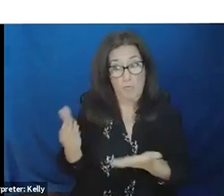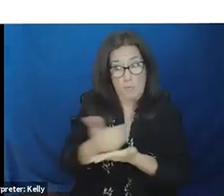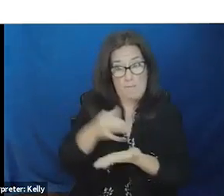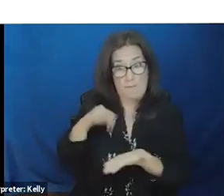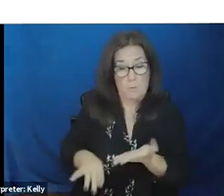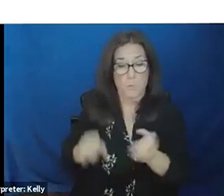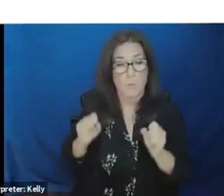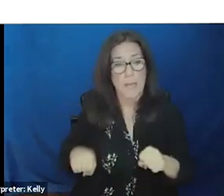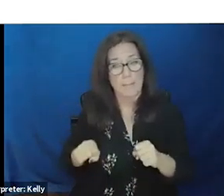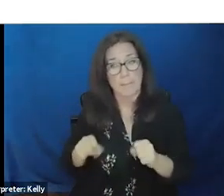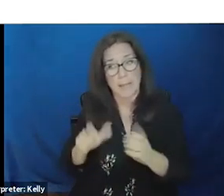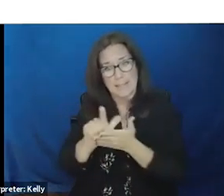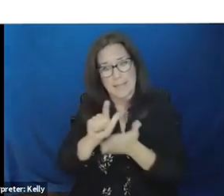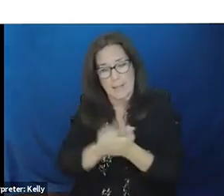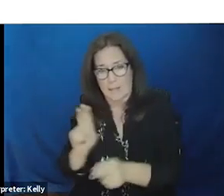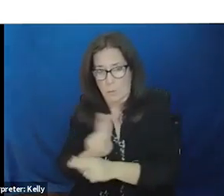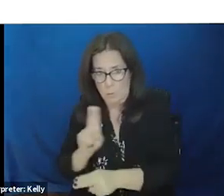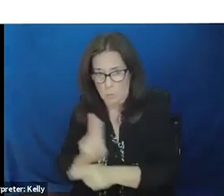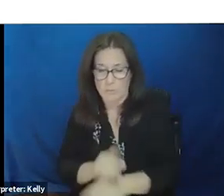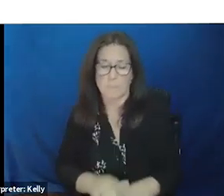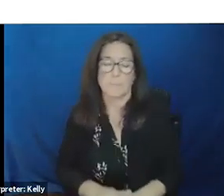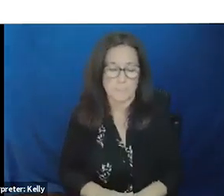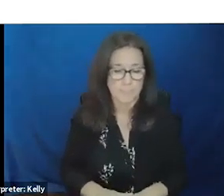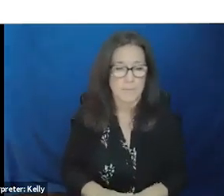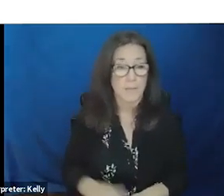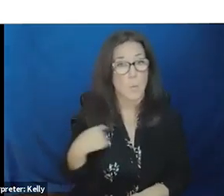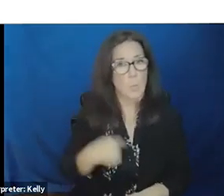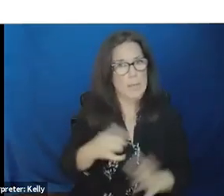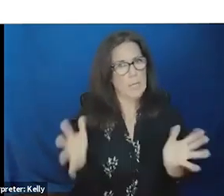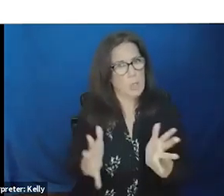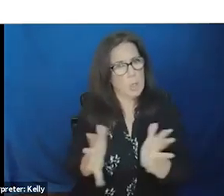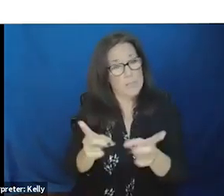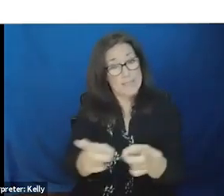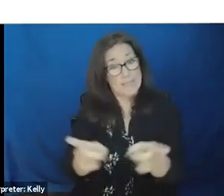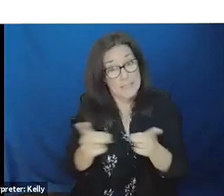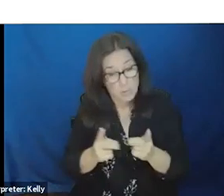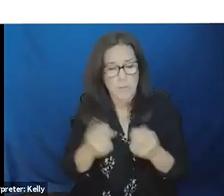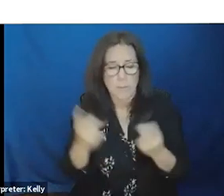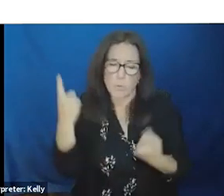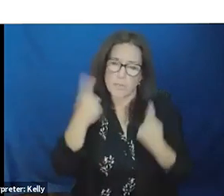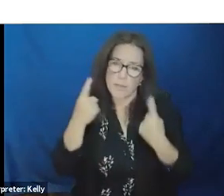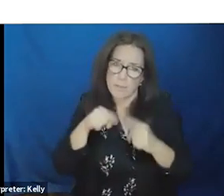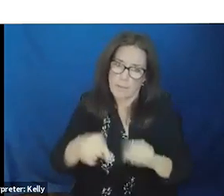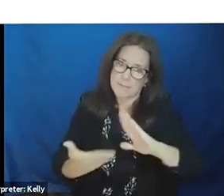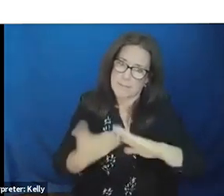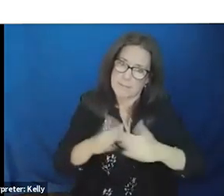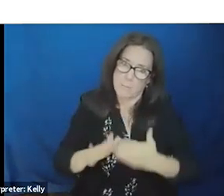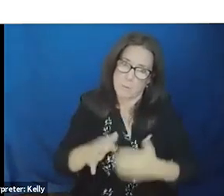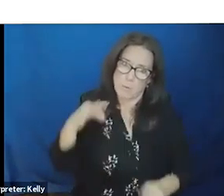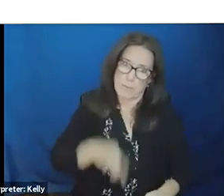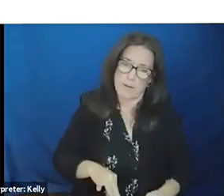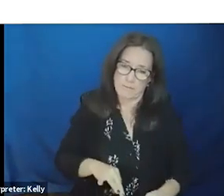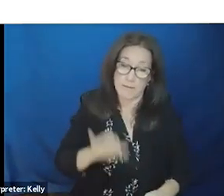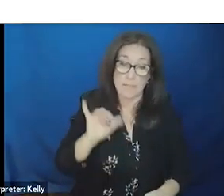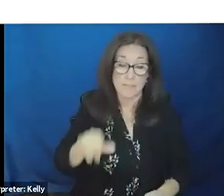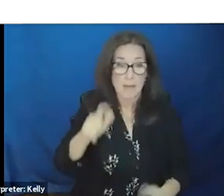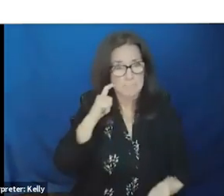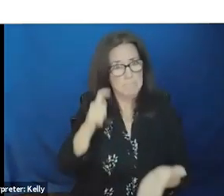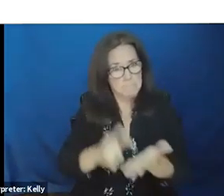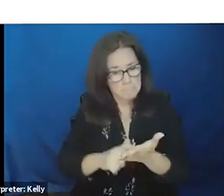este lugar y de cómo ese ingreso puede y no puede usarse según la ley instamos al distrito a que